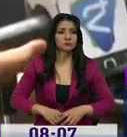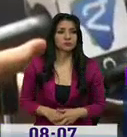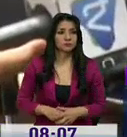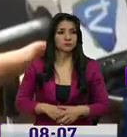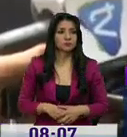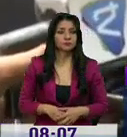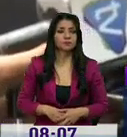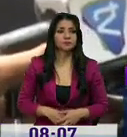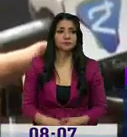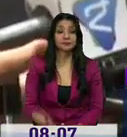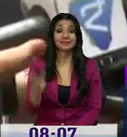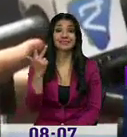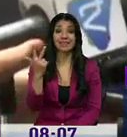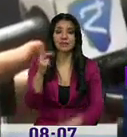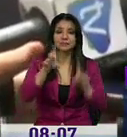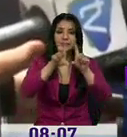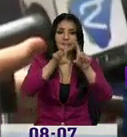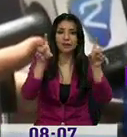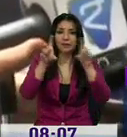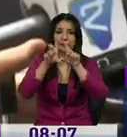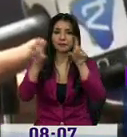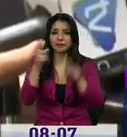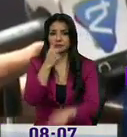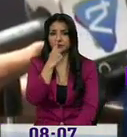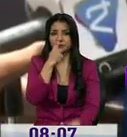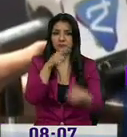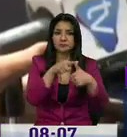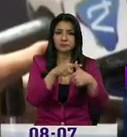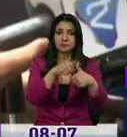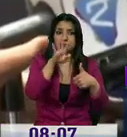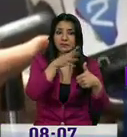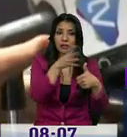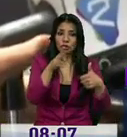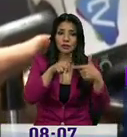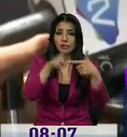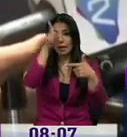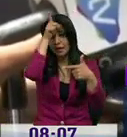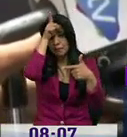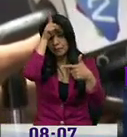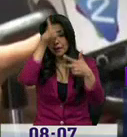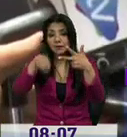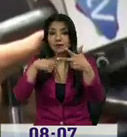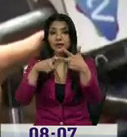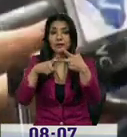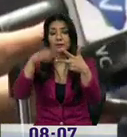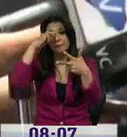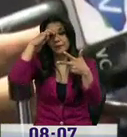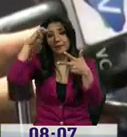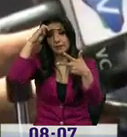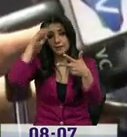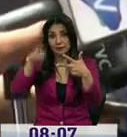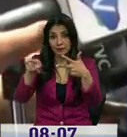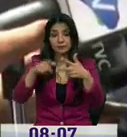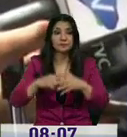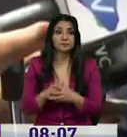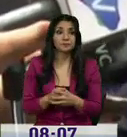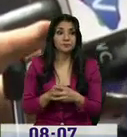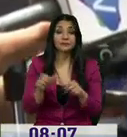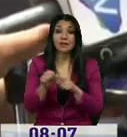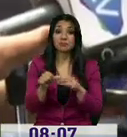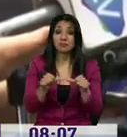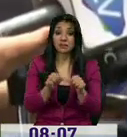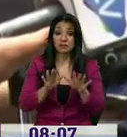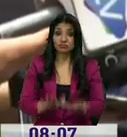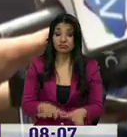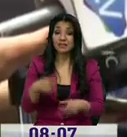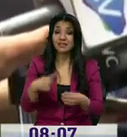Tenemos tres interesados, es TMB de Barcelona, tenemos Deutsche Bahn de Alemania y tenemos Metro Medellín. Y el operador que se quede en